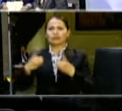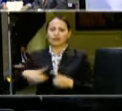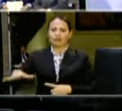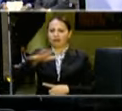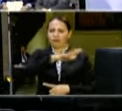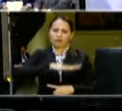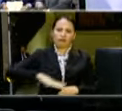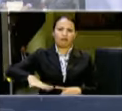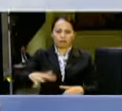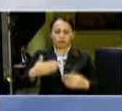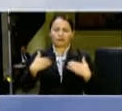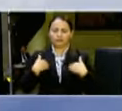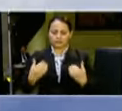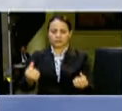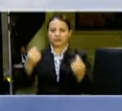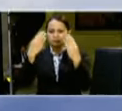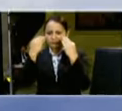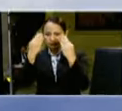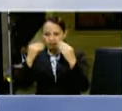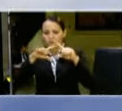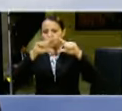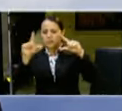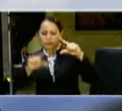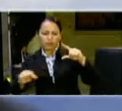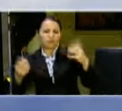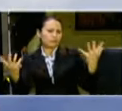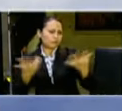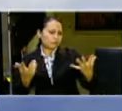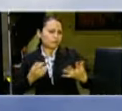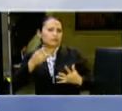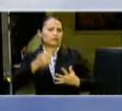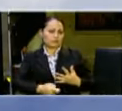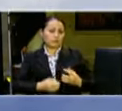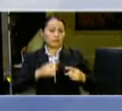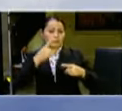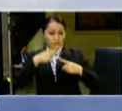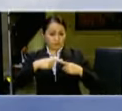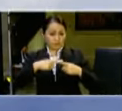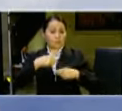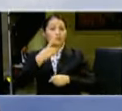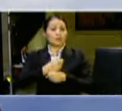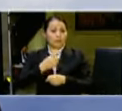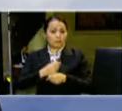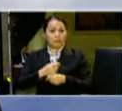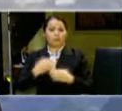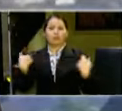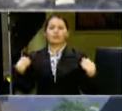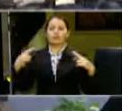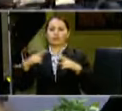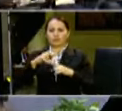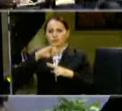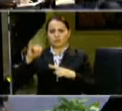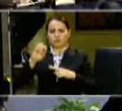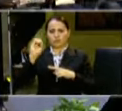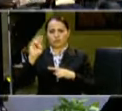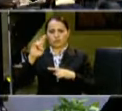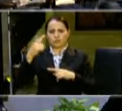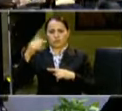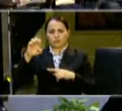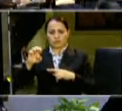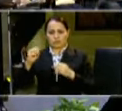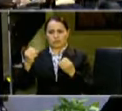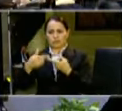está pasando en el mundo y de lo que debe hacer México. En primer lugar, quiero presentar al maestro Jorge A. Esquiabón del